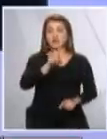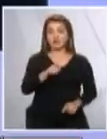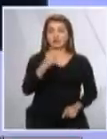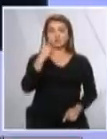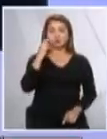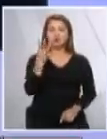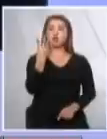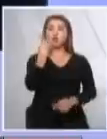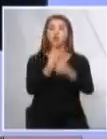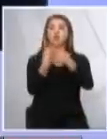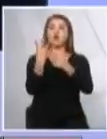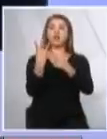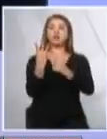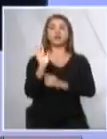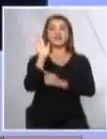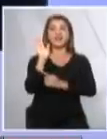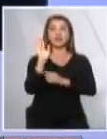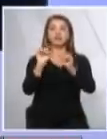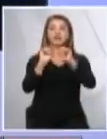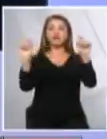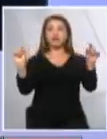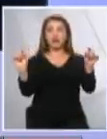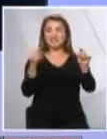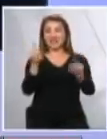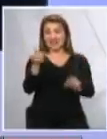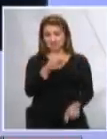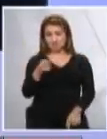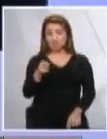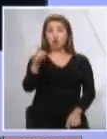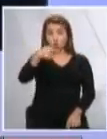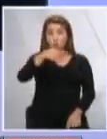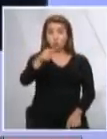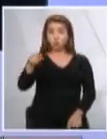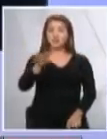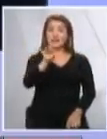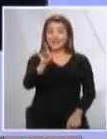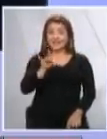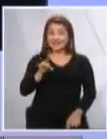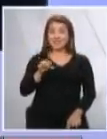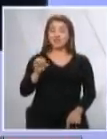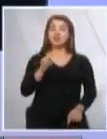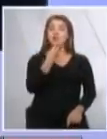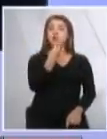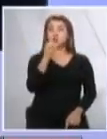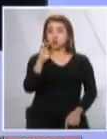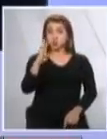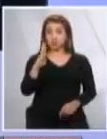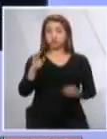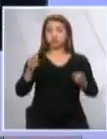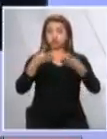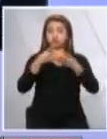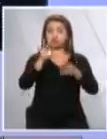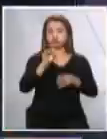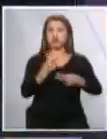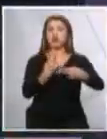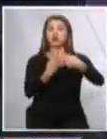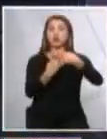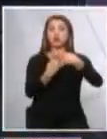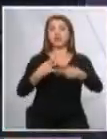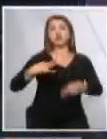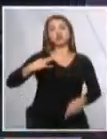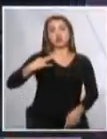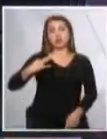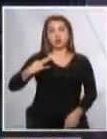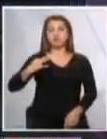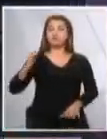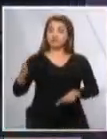candidatos a la frase de la semana. Como siempre, son ustedes los que eligen a través de las redes sociales y de sus comentarios con el hashtag Ciudadanos.